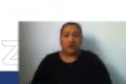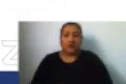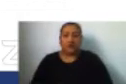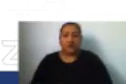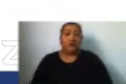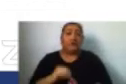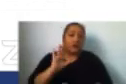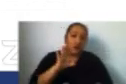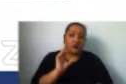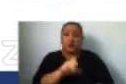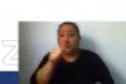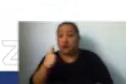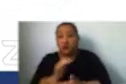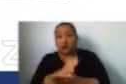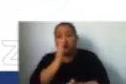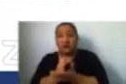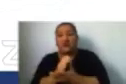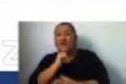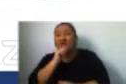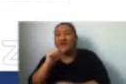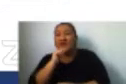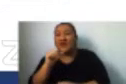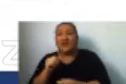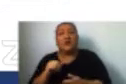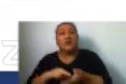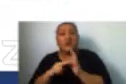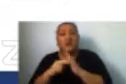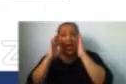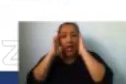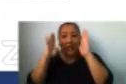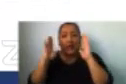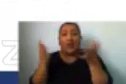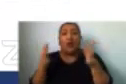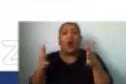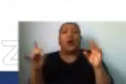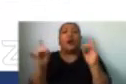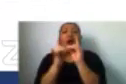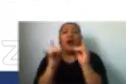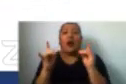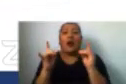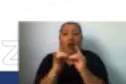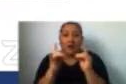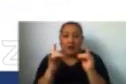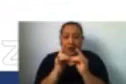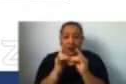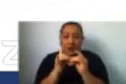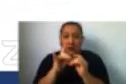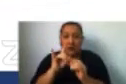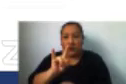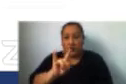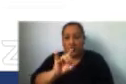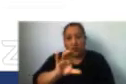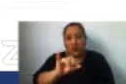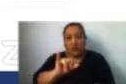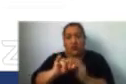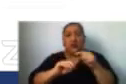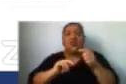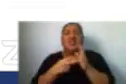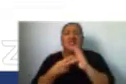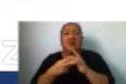Otro de los problemas es la falta de disponibilidad de camas en UCI, hospitalización y oxígeno